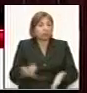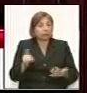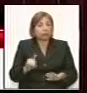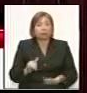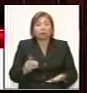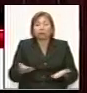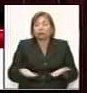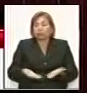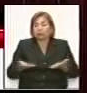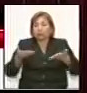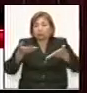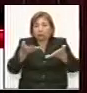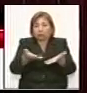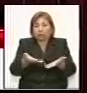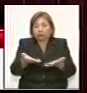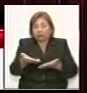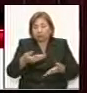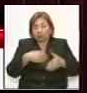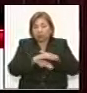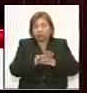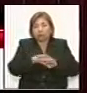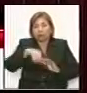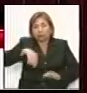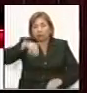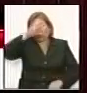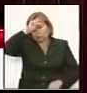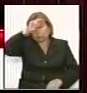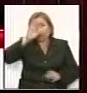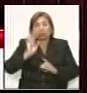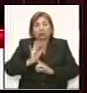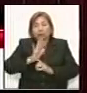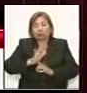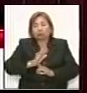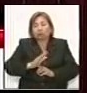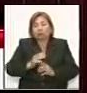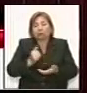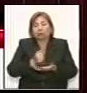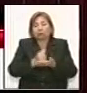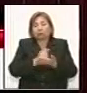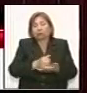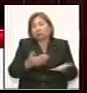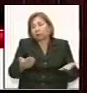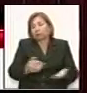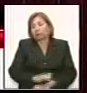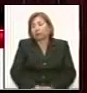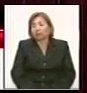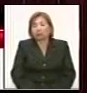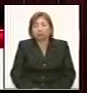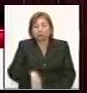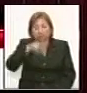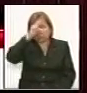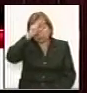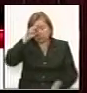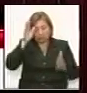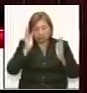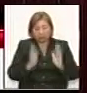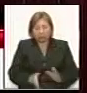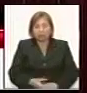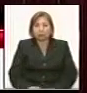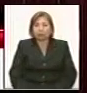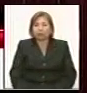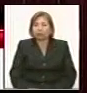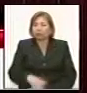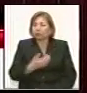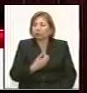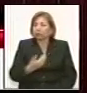auspiciamos la entrada de venezolanos al Perú como una muestra de solidaridad de los peruanos. Hace poco el